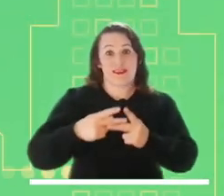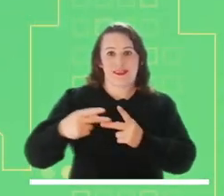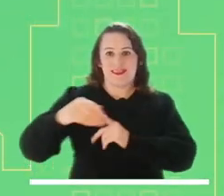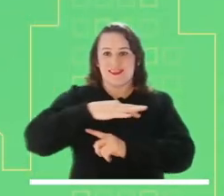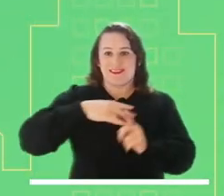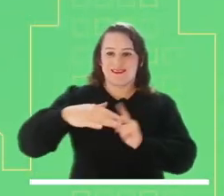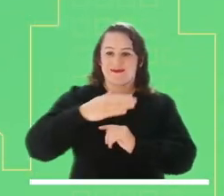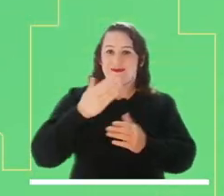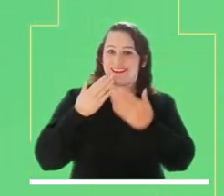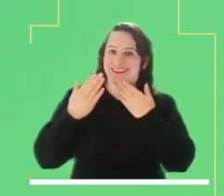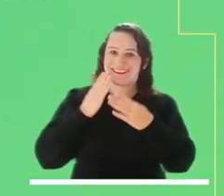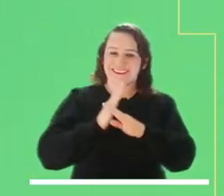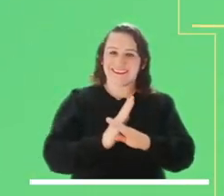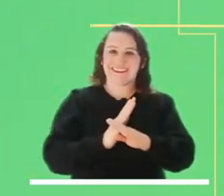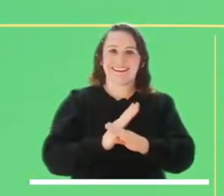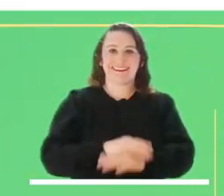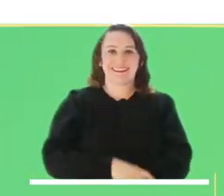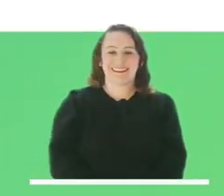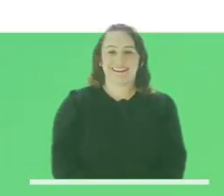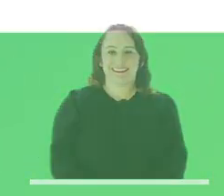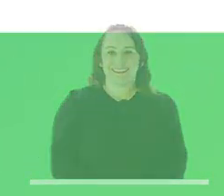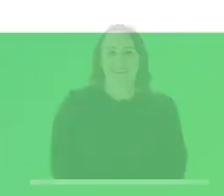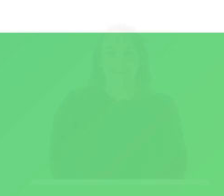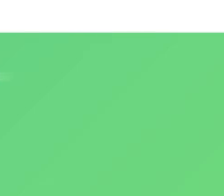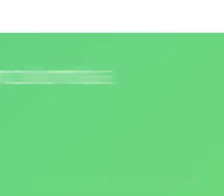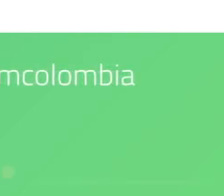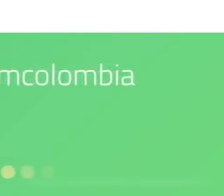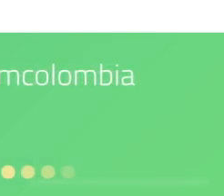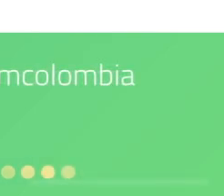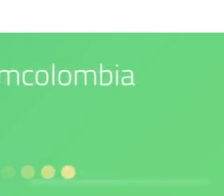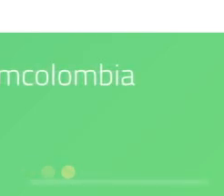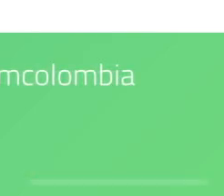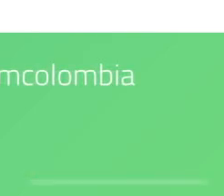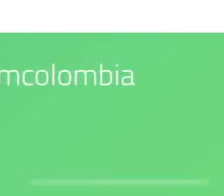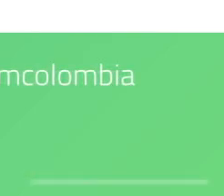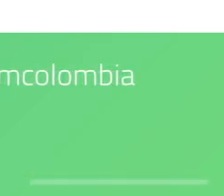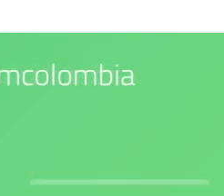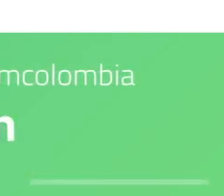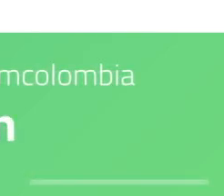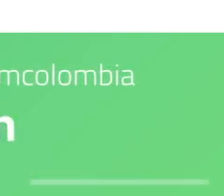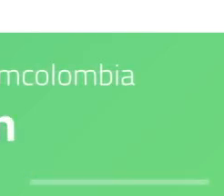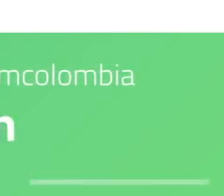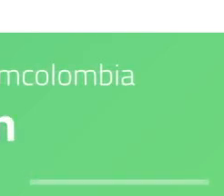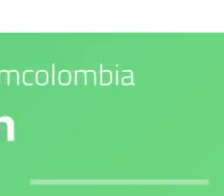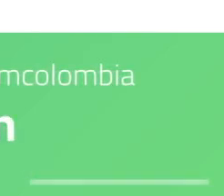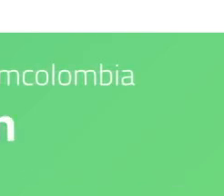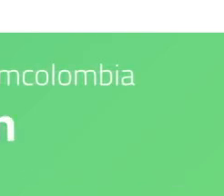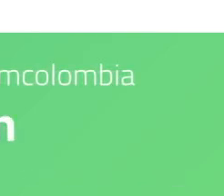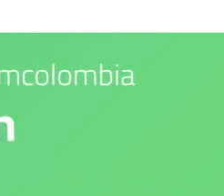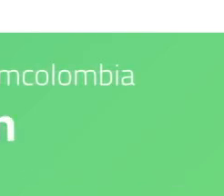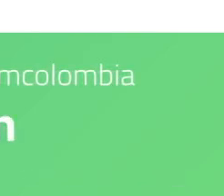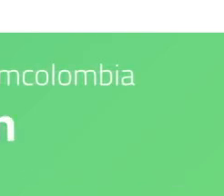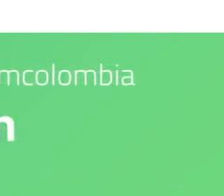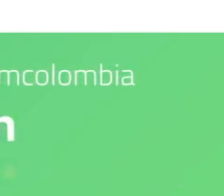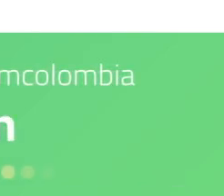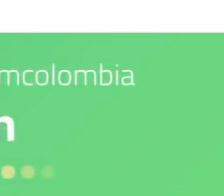redes sociales. Nuestro compromiso es con el medio ambiente. IDEAM es confianza y prevención.